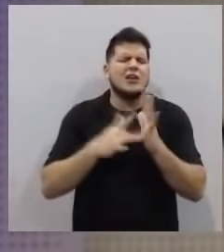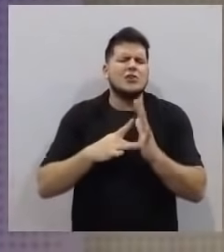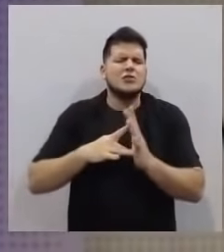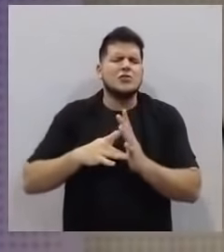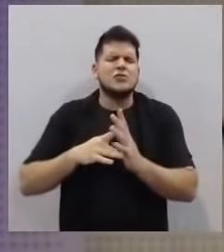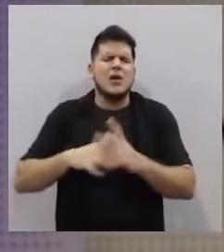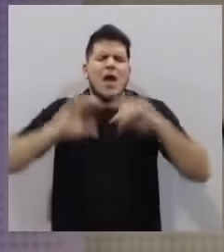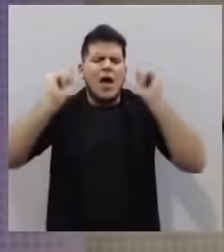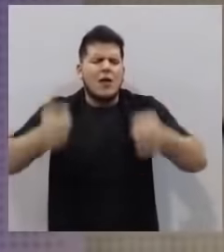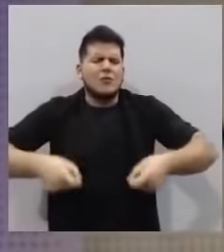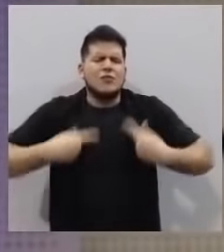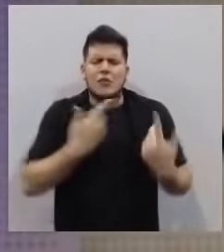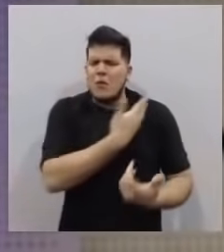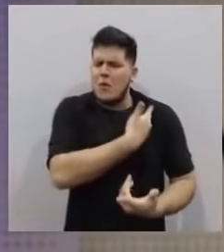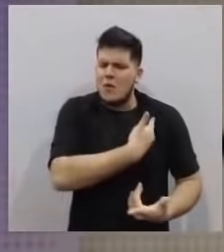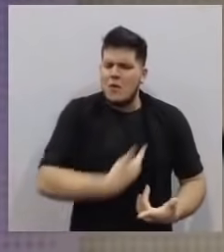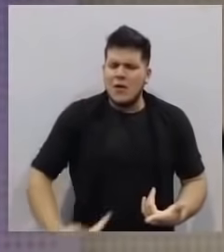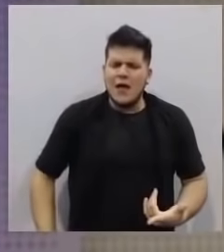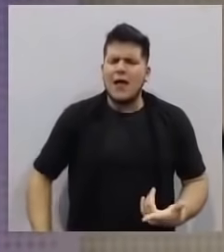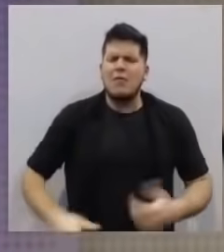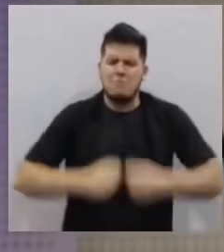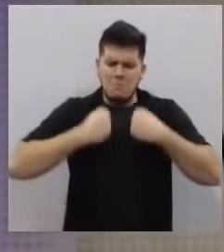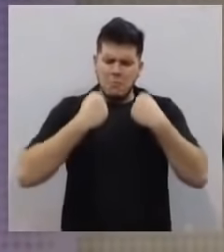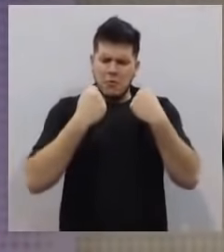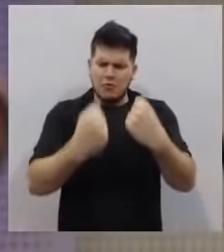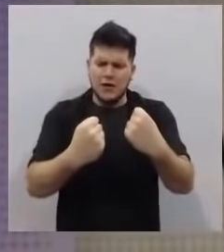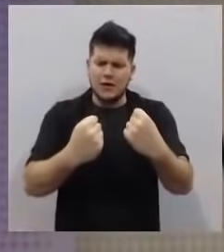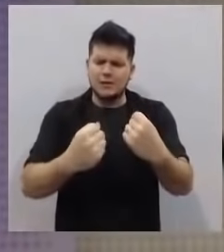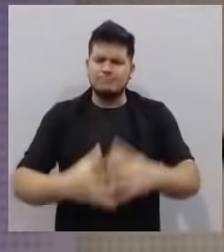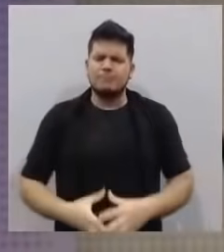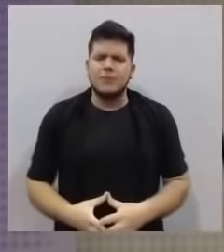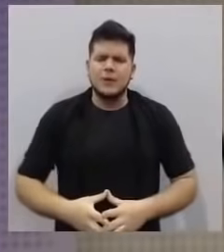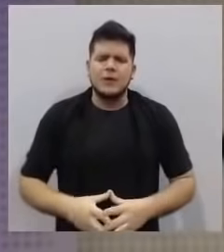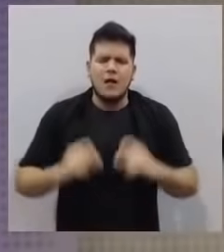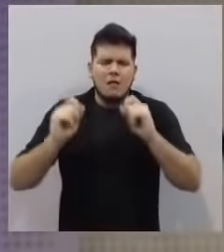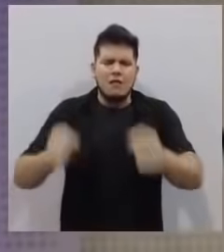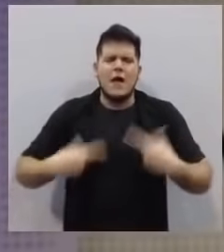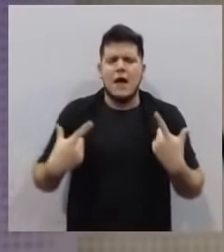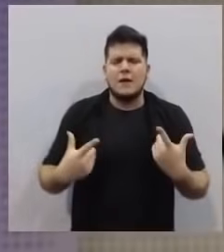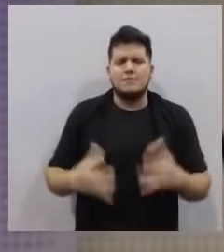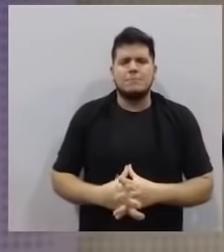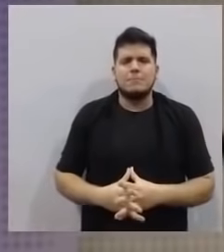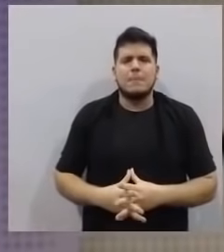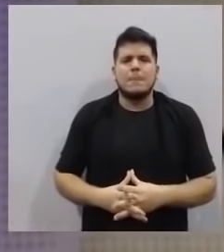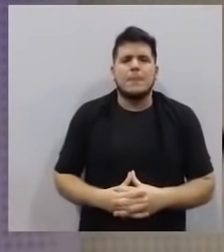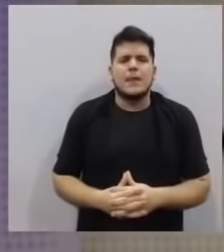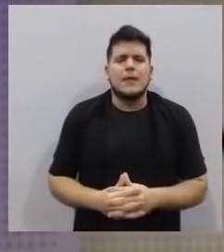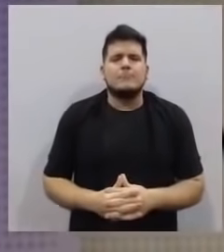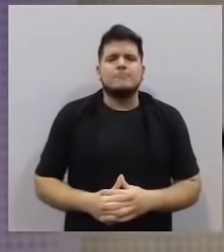nos ha dado poder sobre los demonios y nos has comisionado para orar en favor de la gente